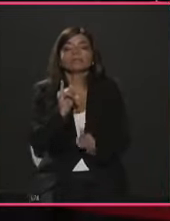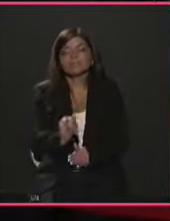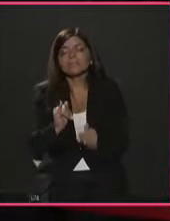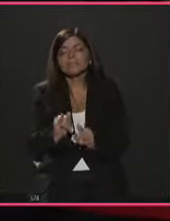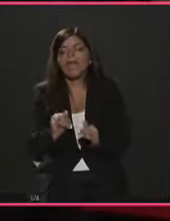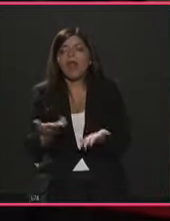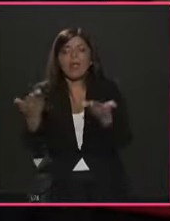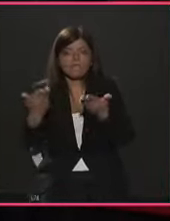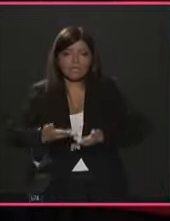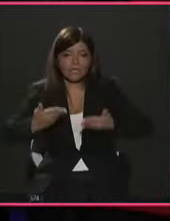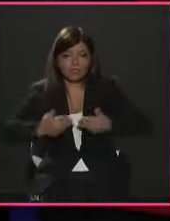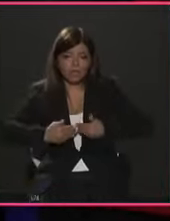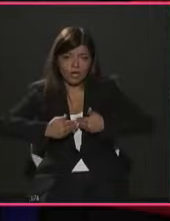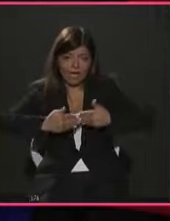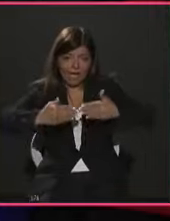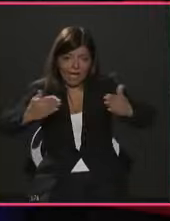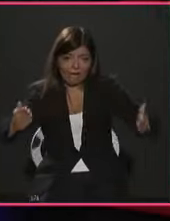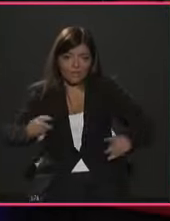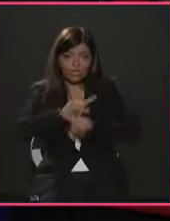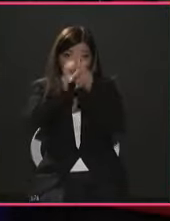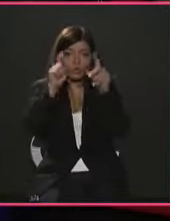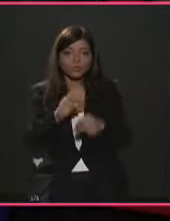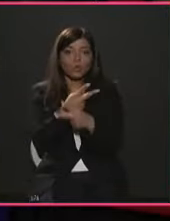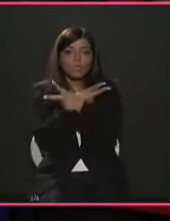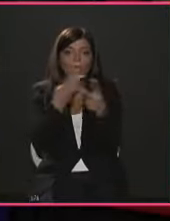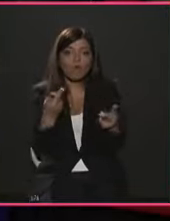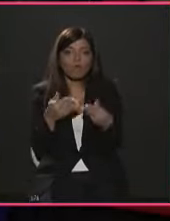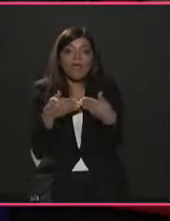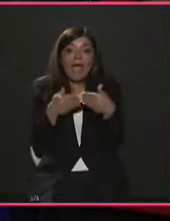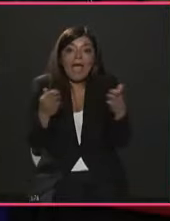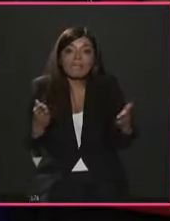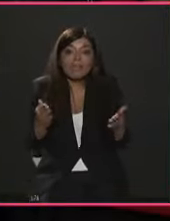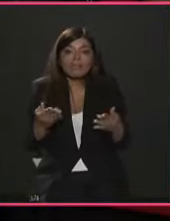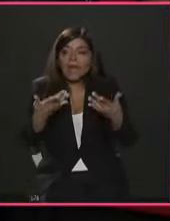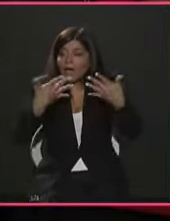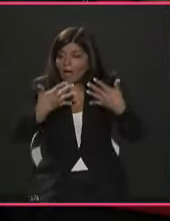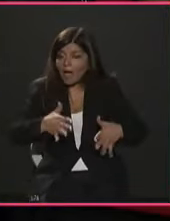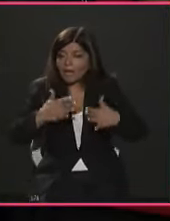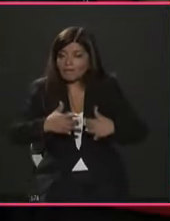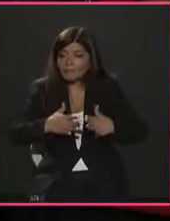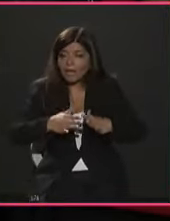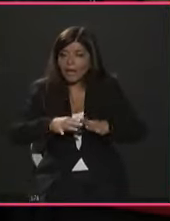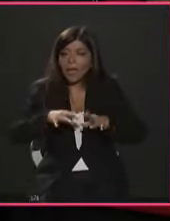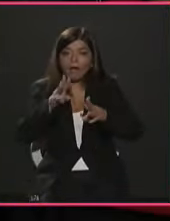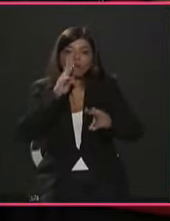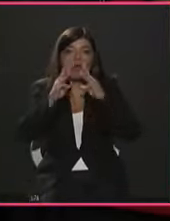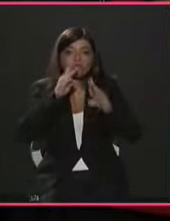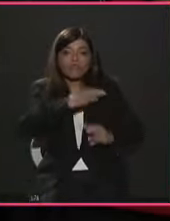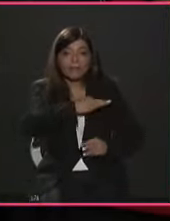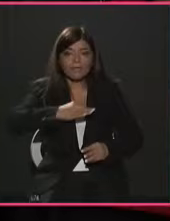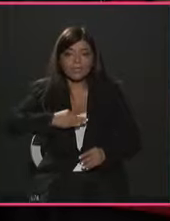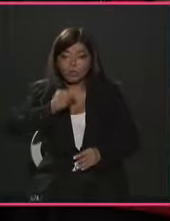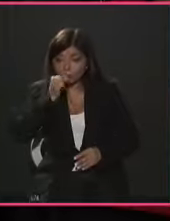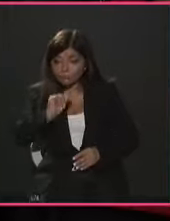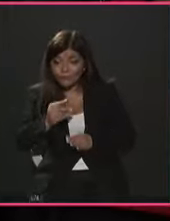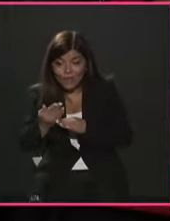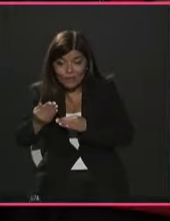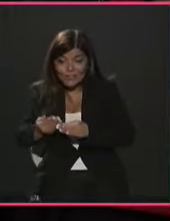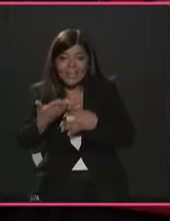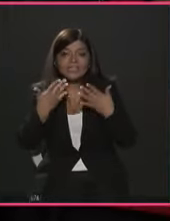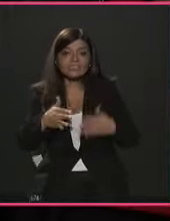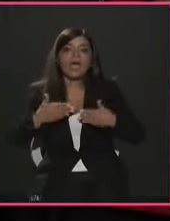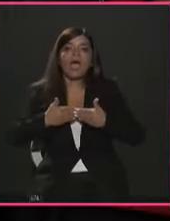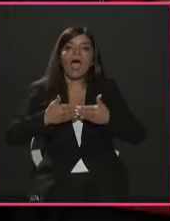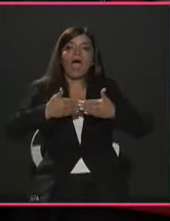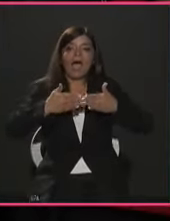completamente abierta la consulta pública está abierta entiendo que ya en la página web del ministerio hace poquitos minutos